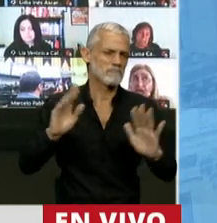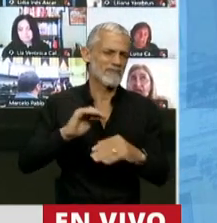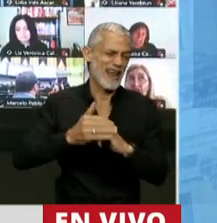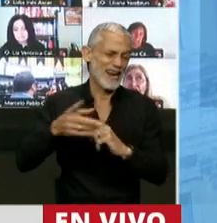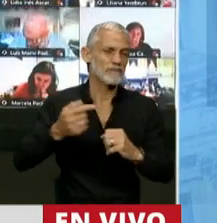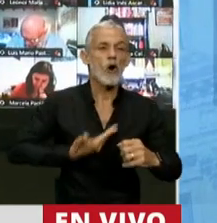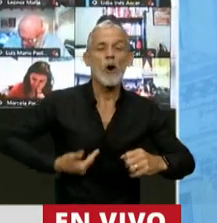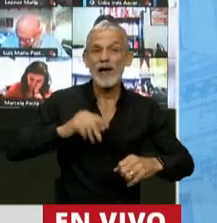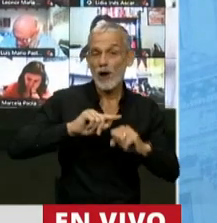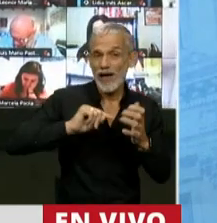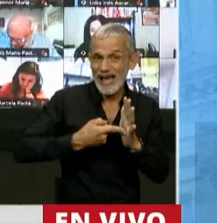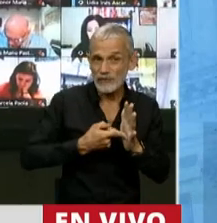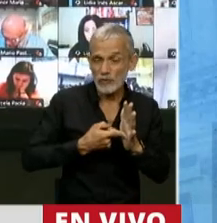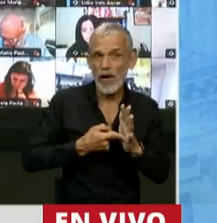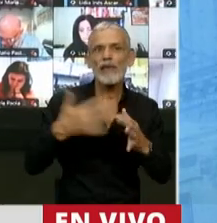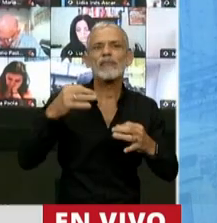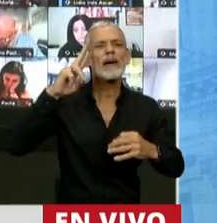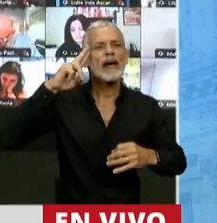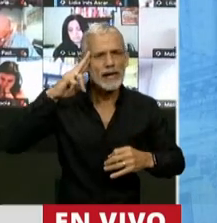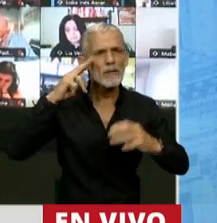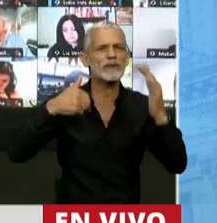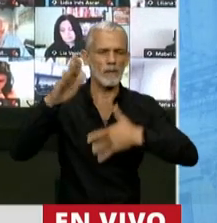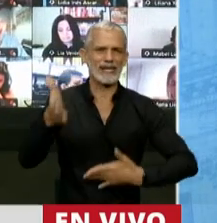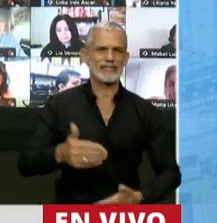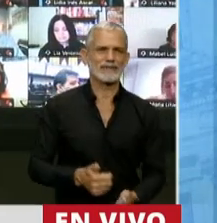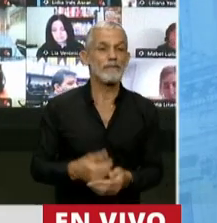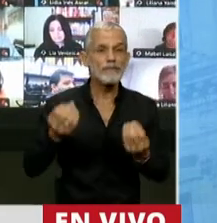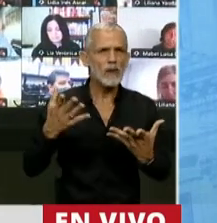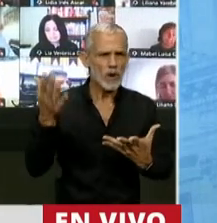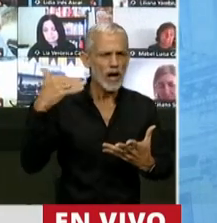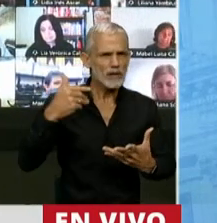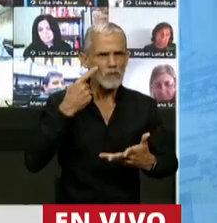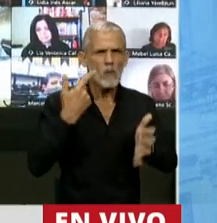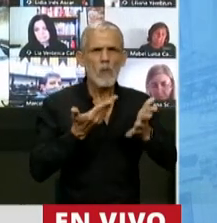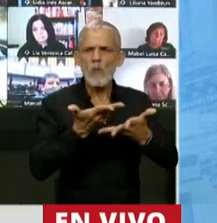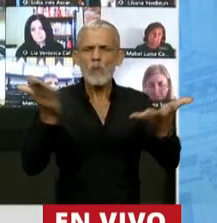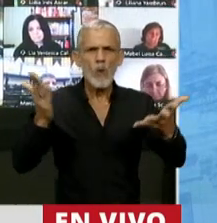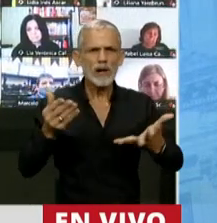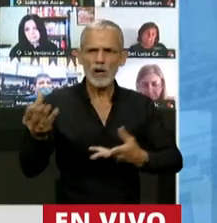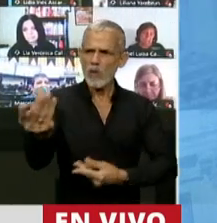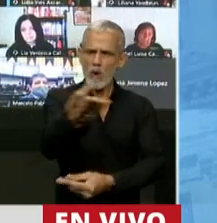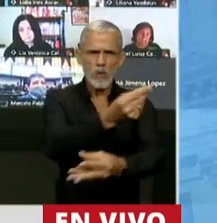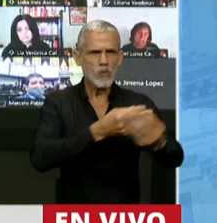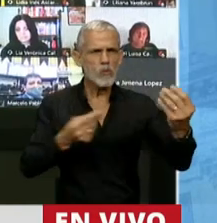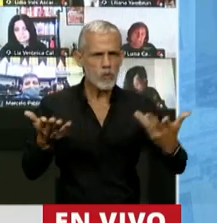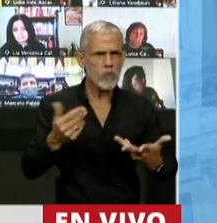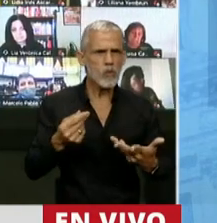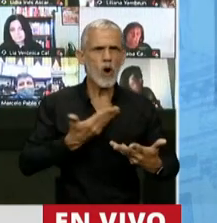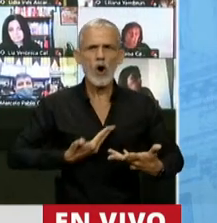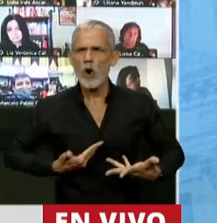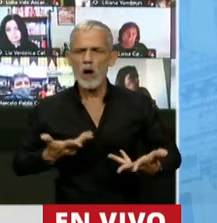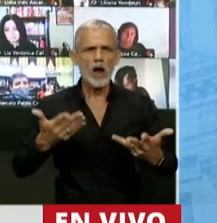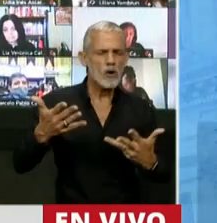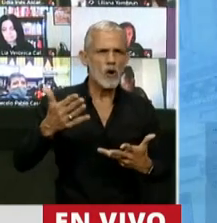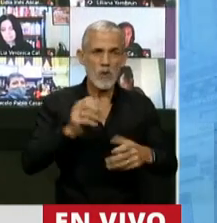gobierno de la ciudad merecía mucho más respeto, porque había dado muestras sobradas de solidaridad y fortaleciendo la gobernabilidad en las